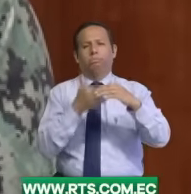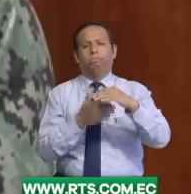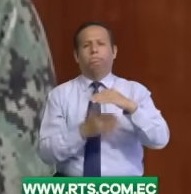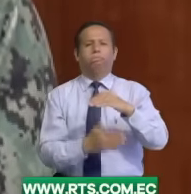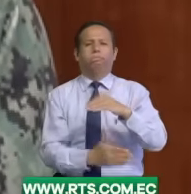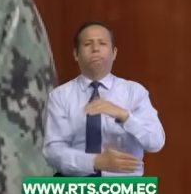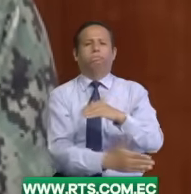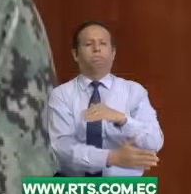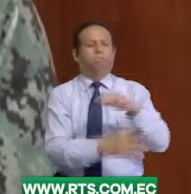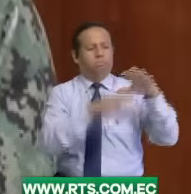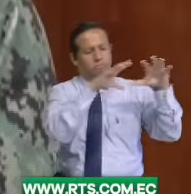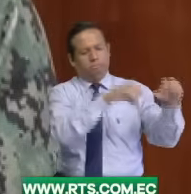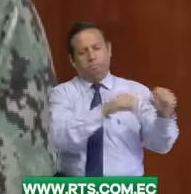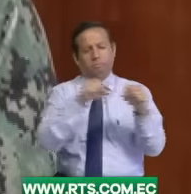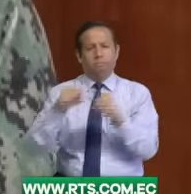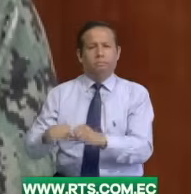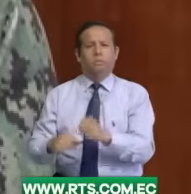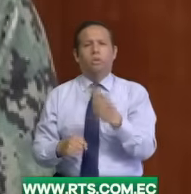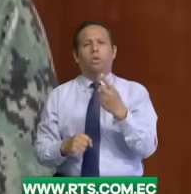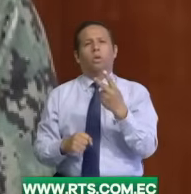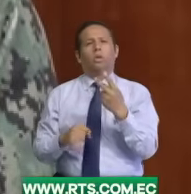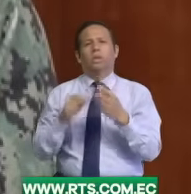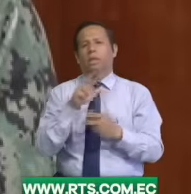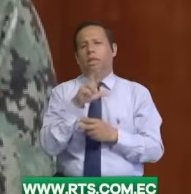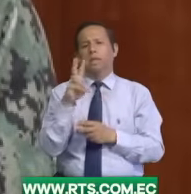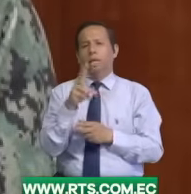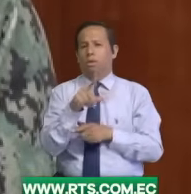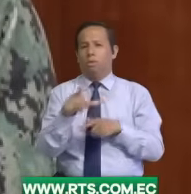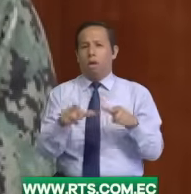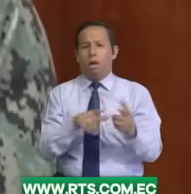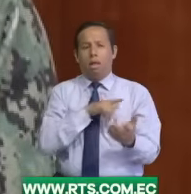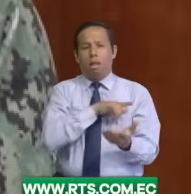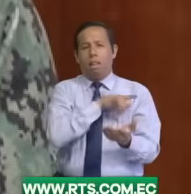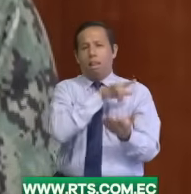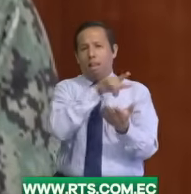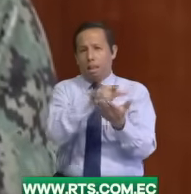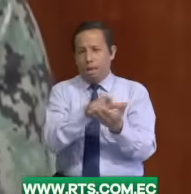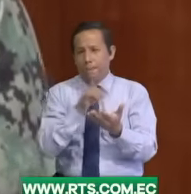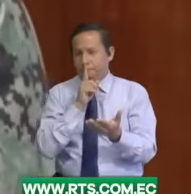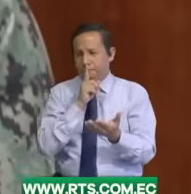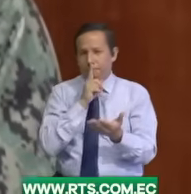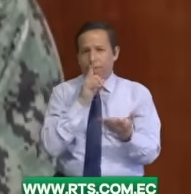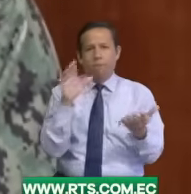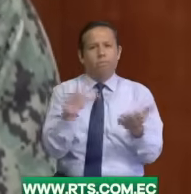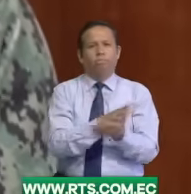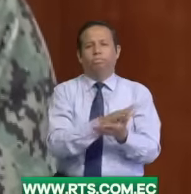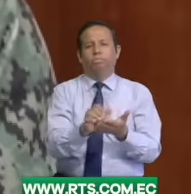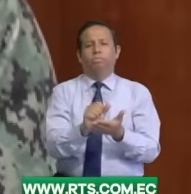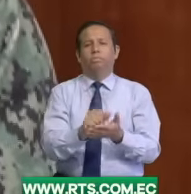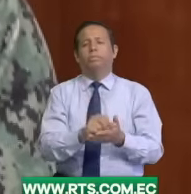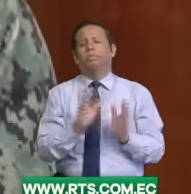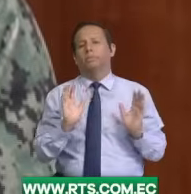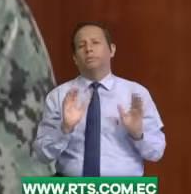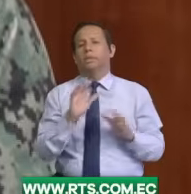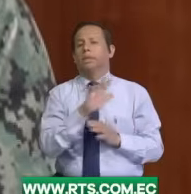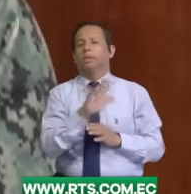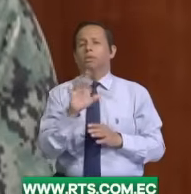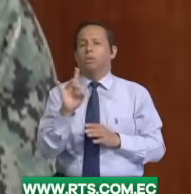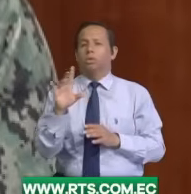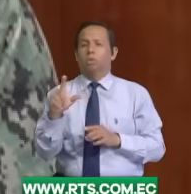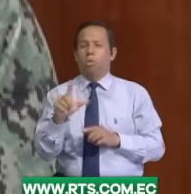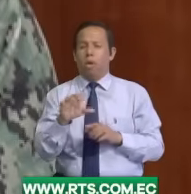decomisados, 36 pistas clandestinas inhabilitadas, 13 cristalizaderos, 589 acoples